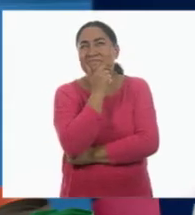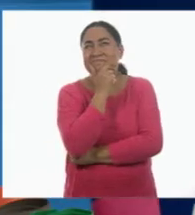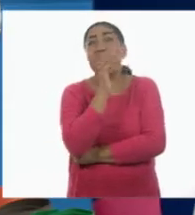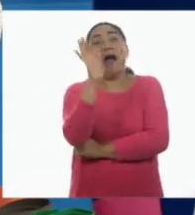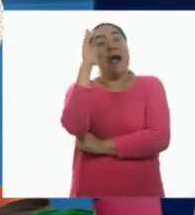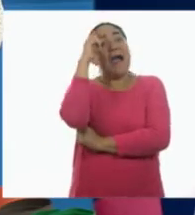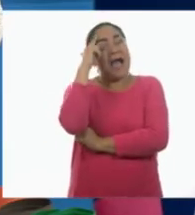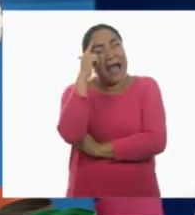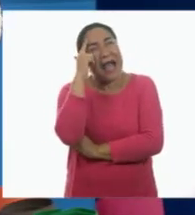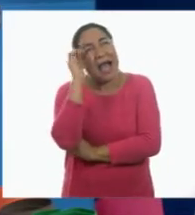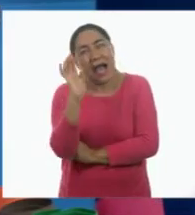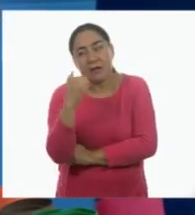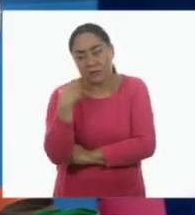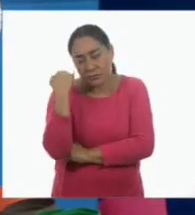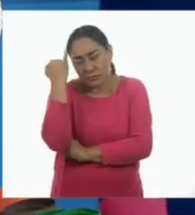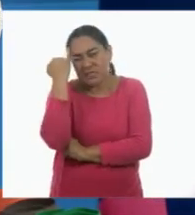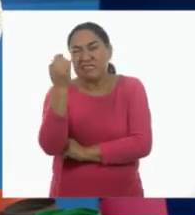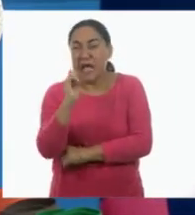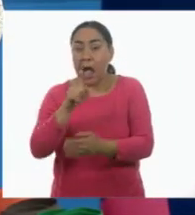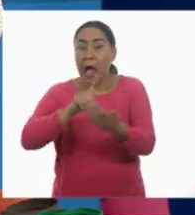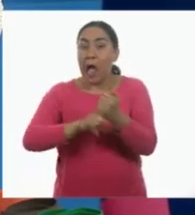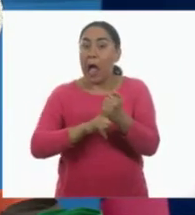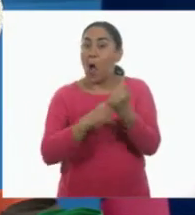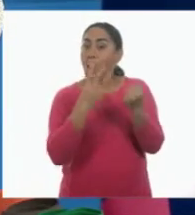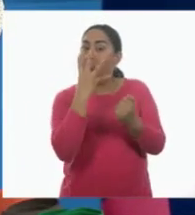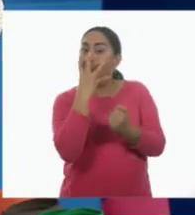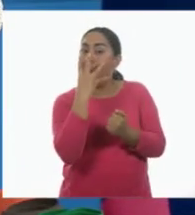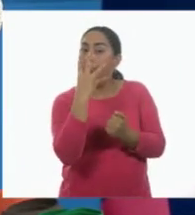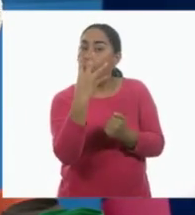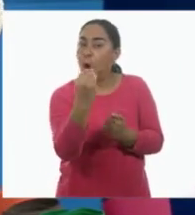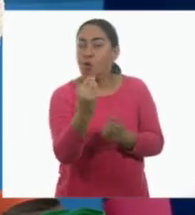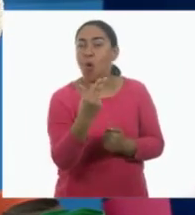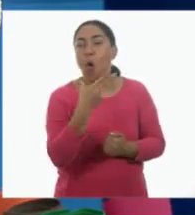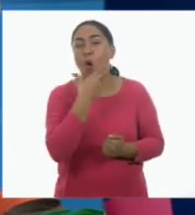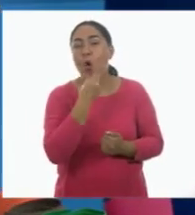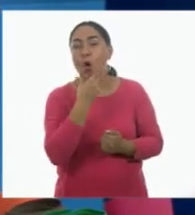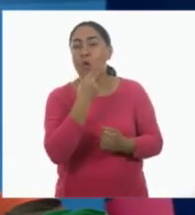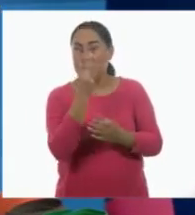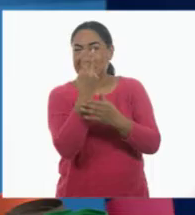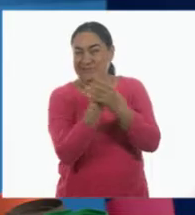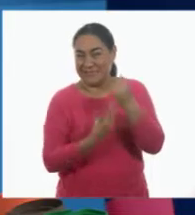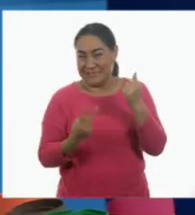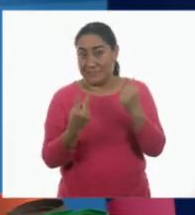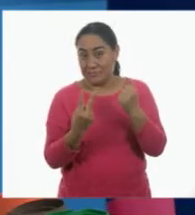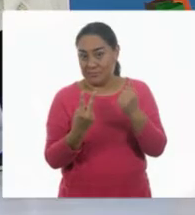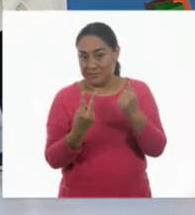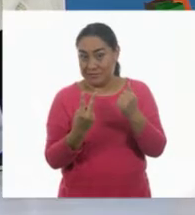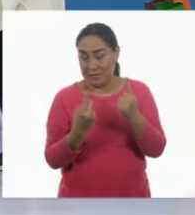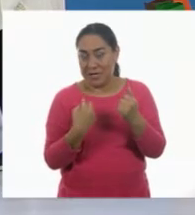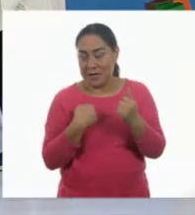¡Ah! Un hombre lobo. Y entonces voy a empezar mi radionovela.